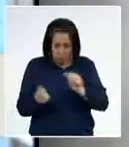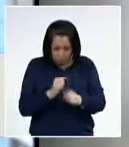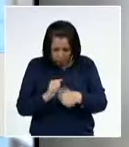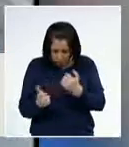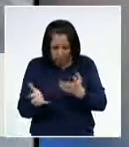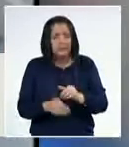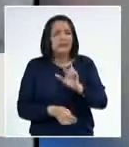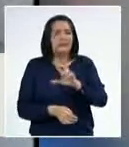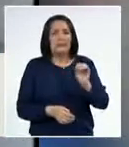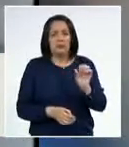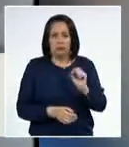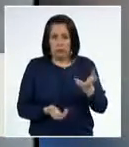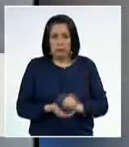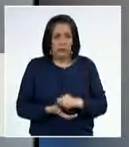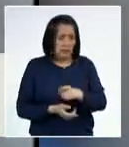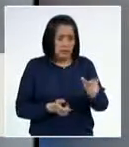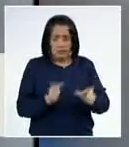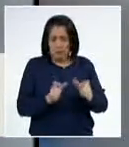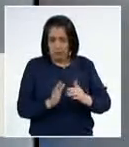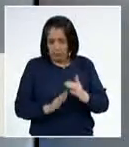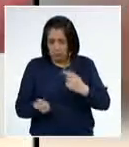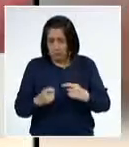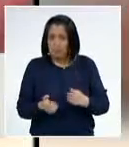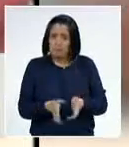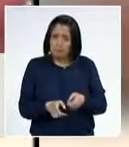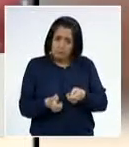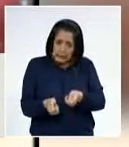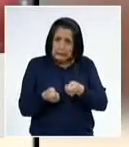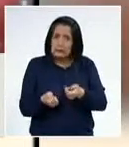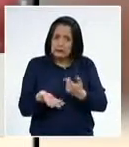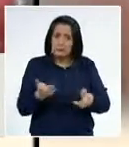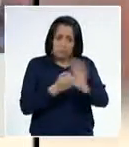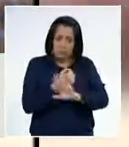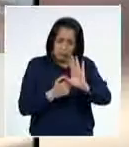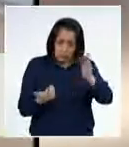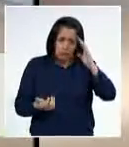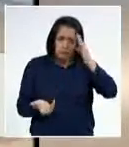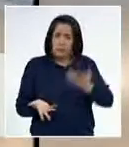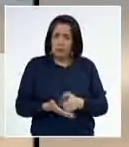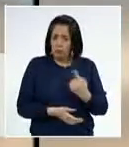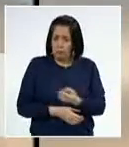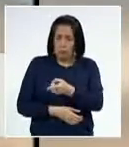soles. Estos comerciantes exigen protección de parte de las autoridades, pues no es el único